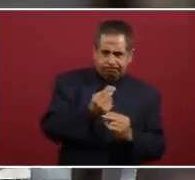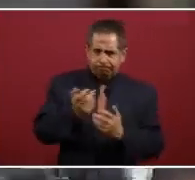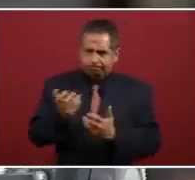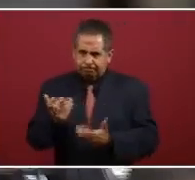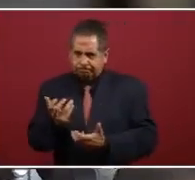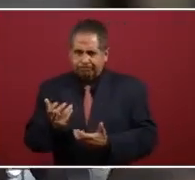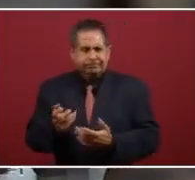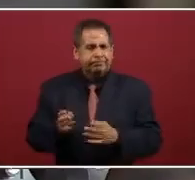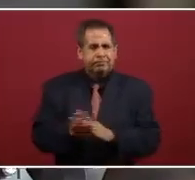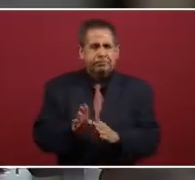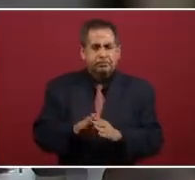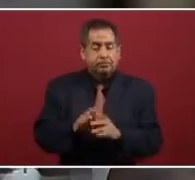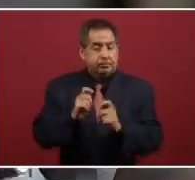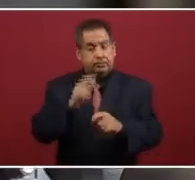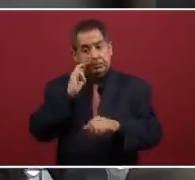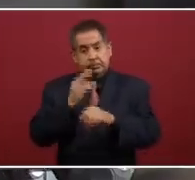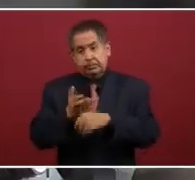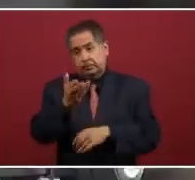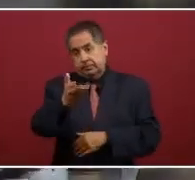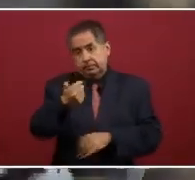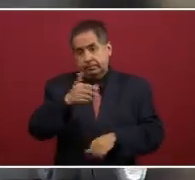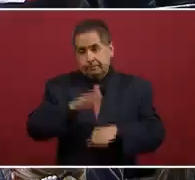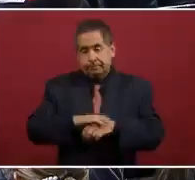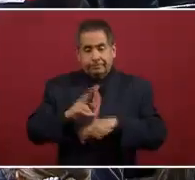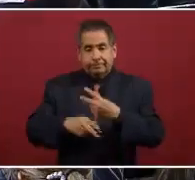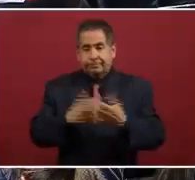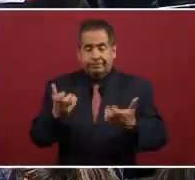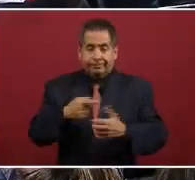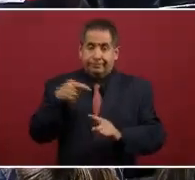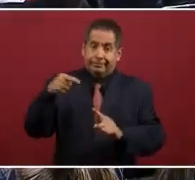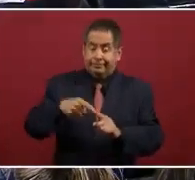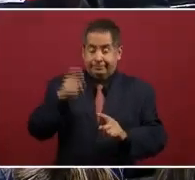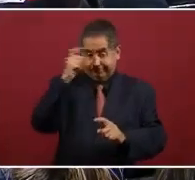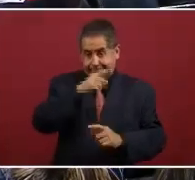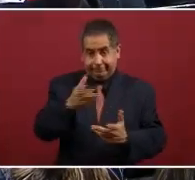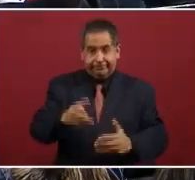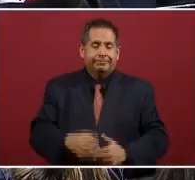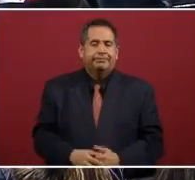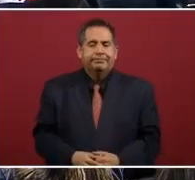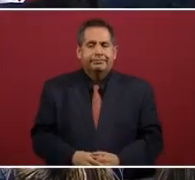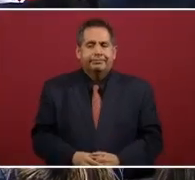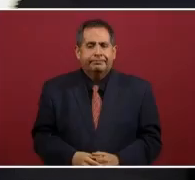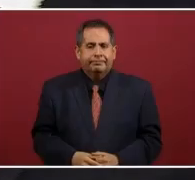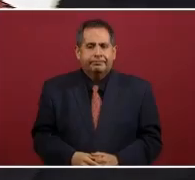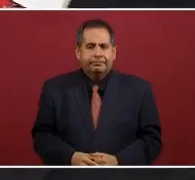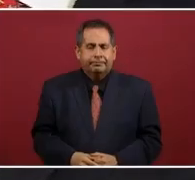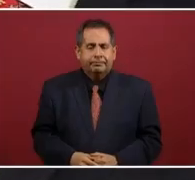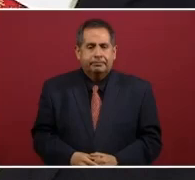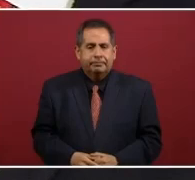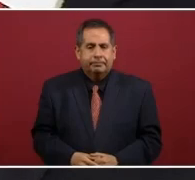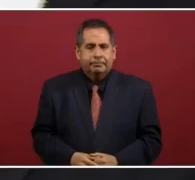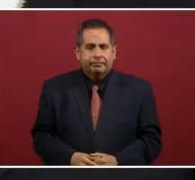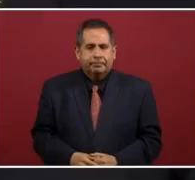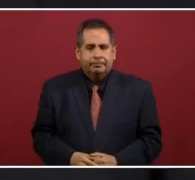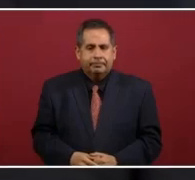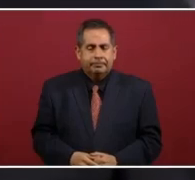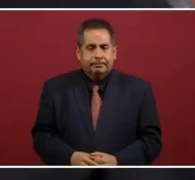que pues le toca a su administración estar en este punto de quiebre? Miren, primero,